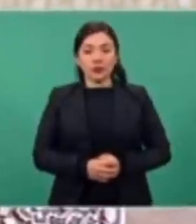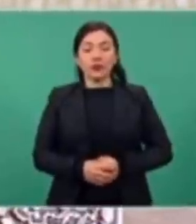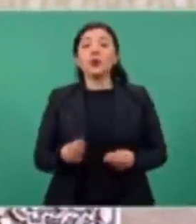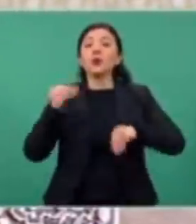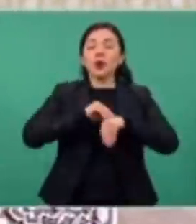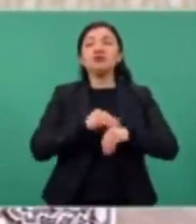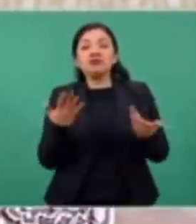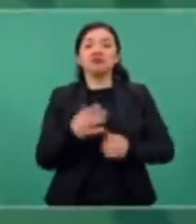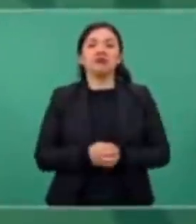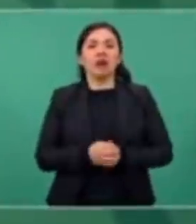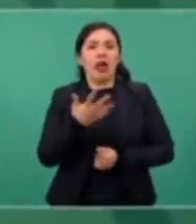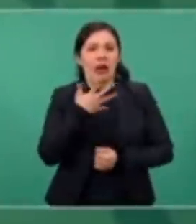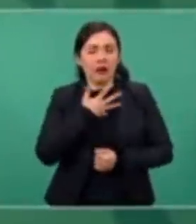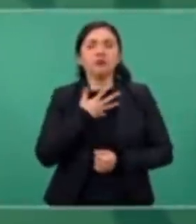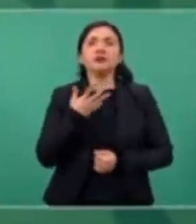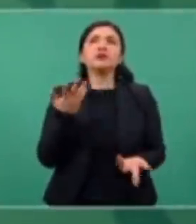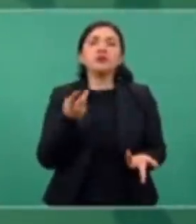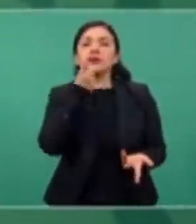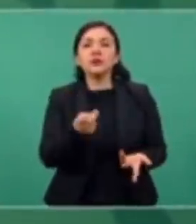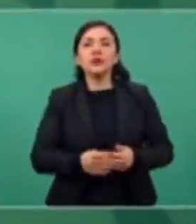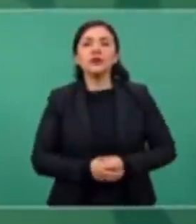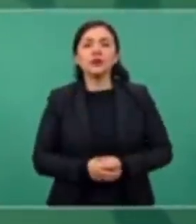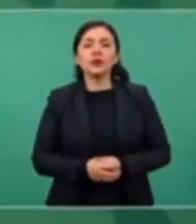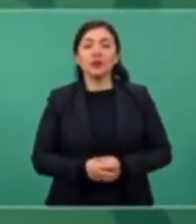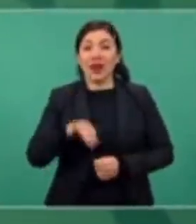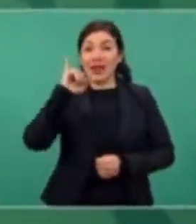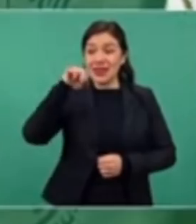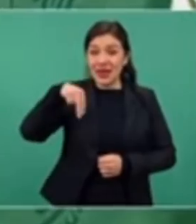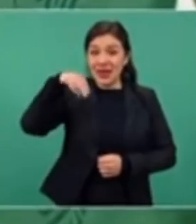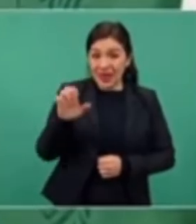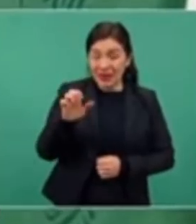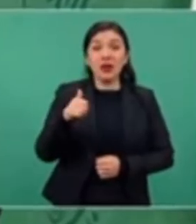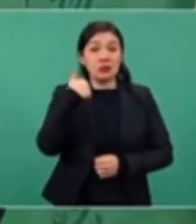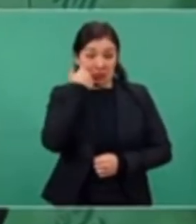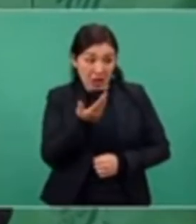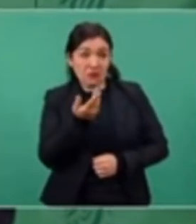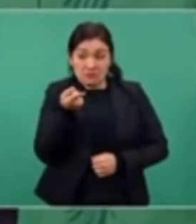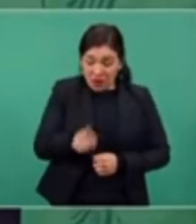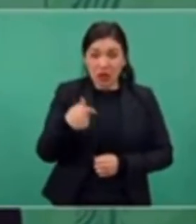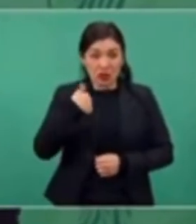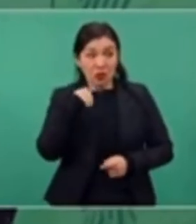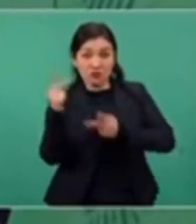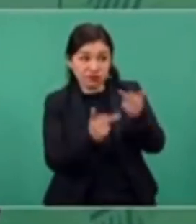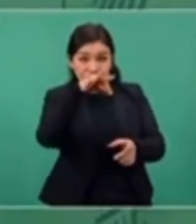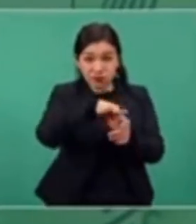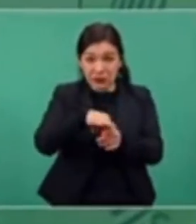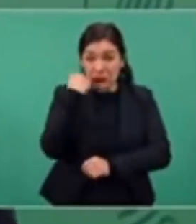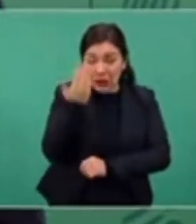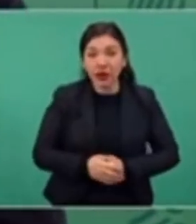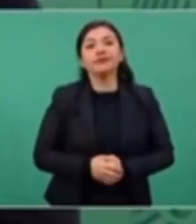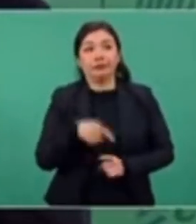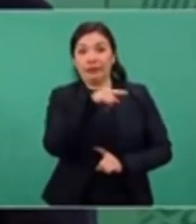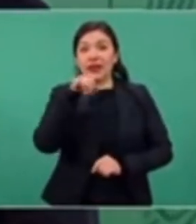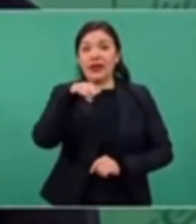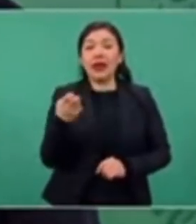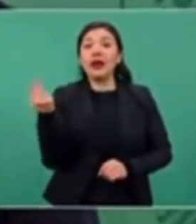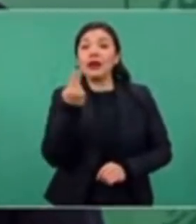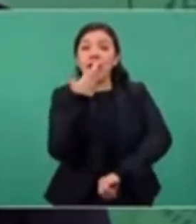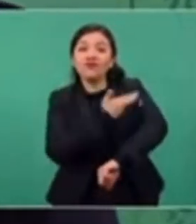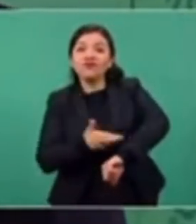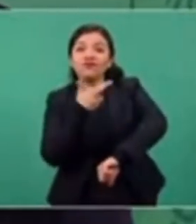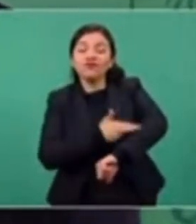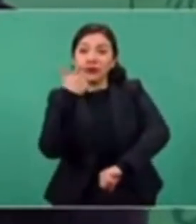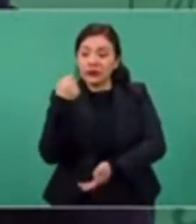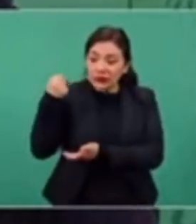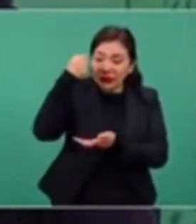Adicionalmente se dice que el INE, para hacer la consulta, tiene que hacer un ajuste